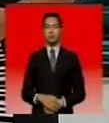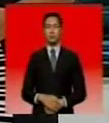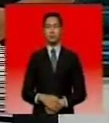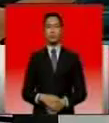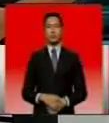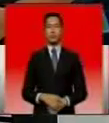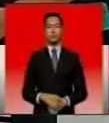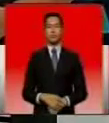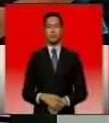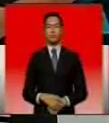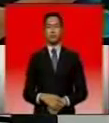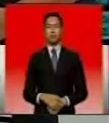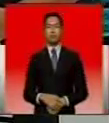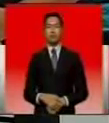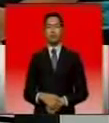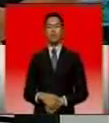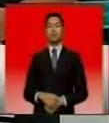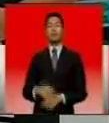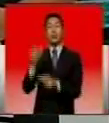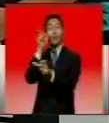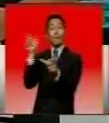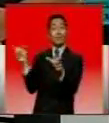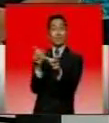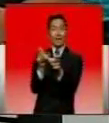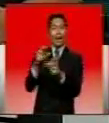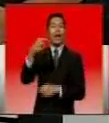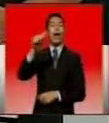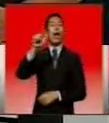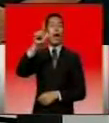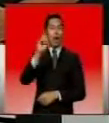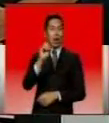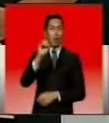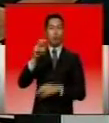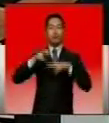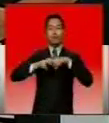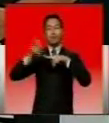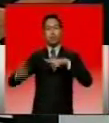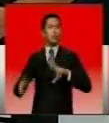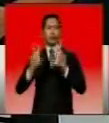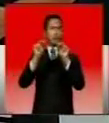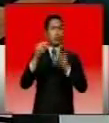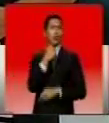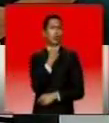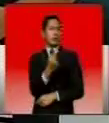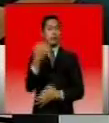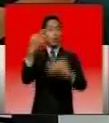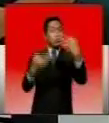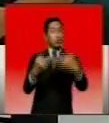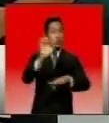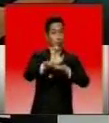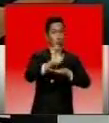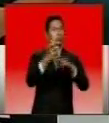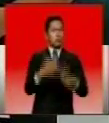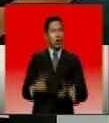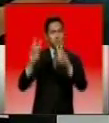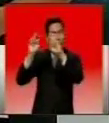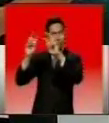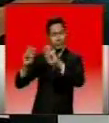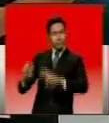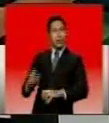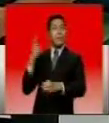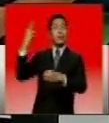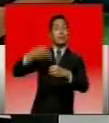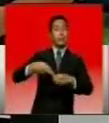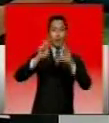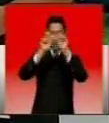Por su lado, el fiscal Galo Chiriboga no renunciará a su cargo y aseguró que la justicia ecuatoriana ya investigó su participación en una